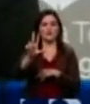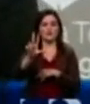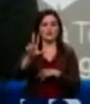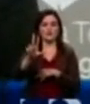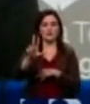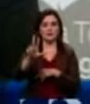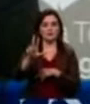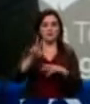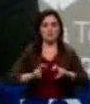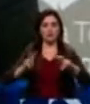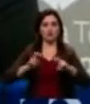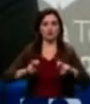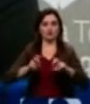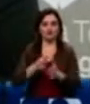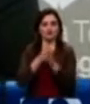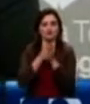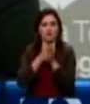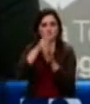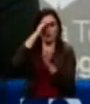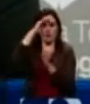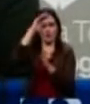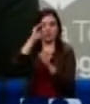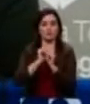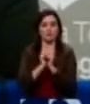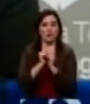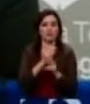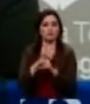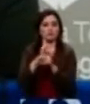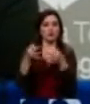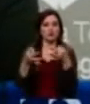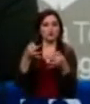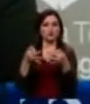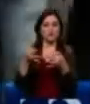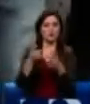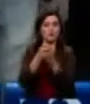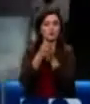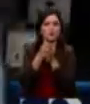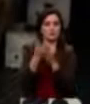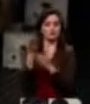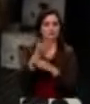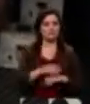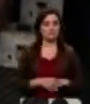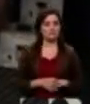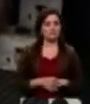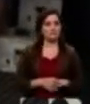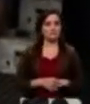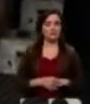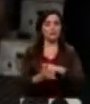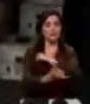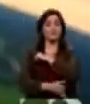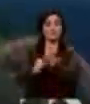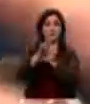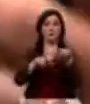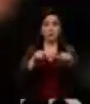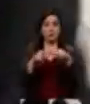realizados con el acto urgente implementado por el Consejo de la Judicatura y el Sistema Judicial del país. En el país hay 3 lugares para incinerar